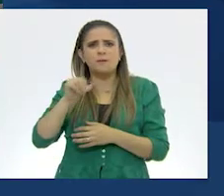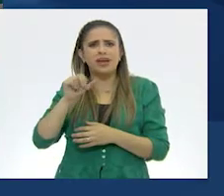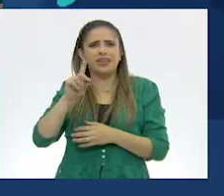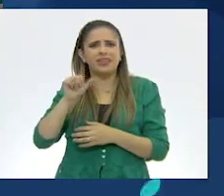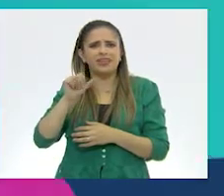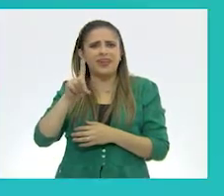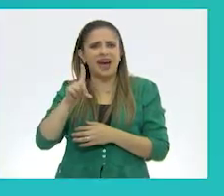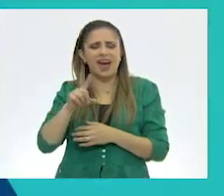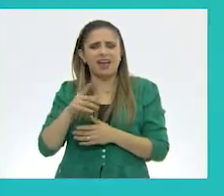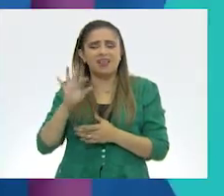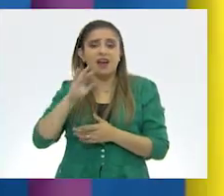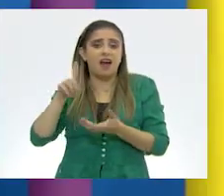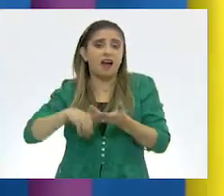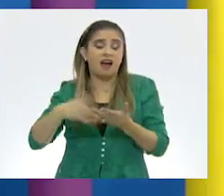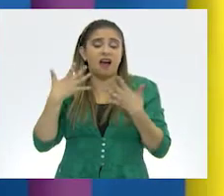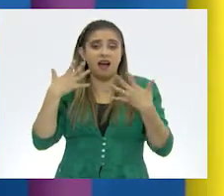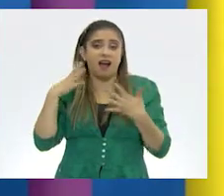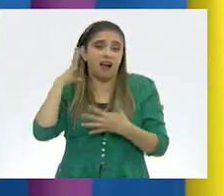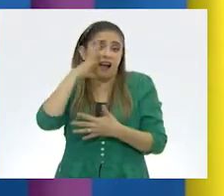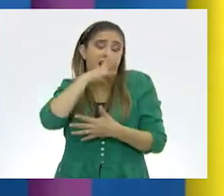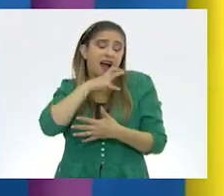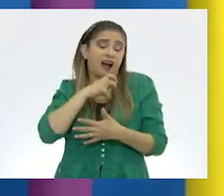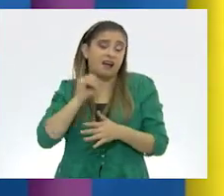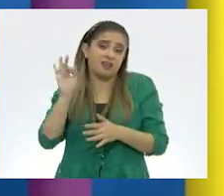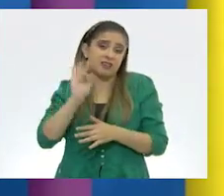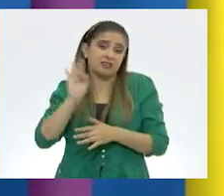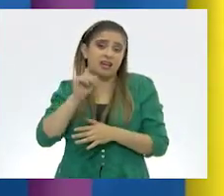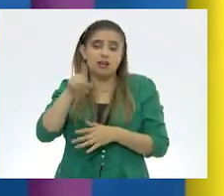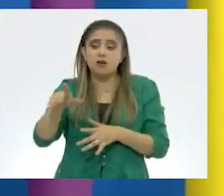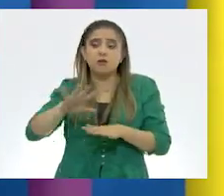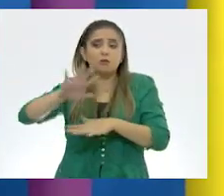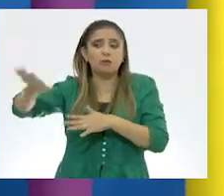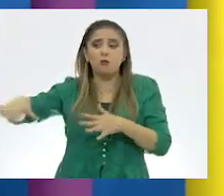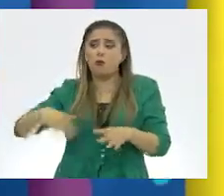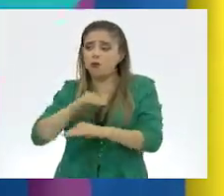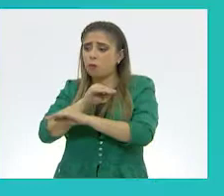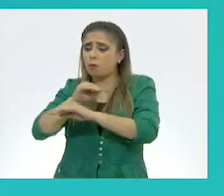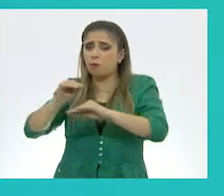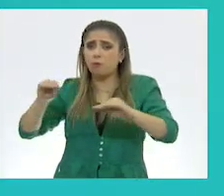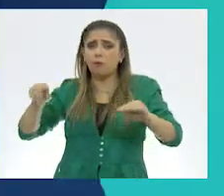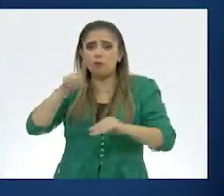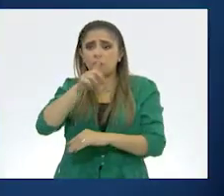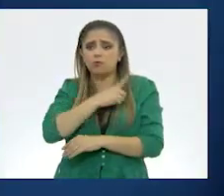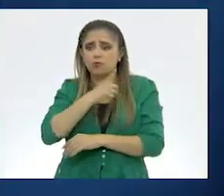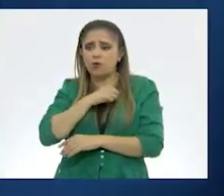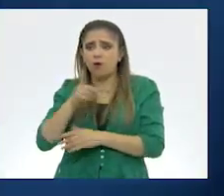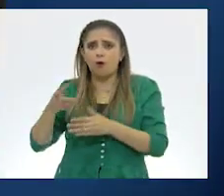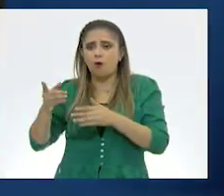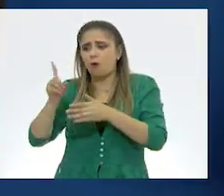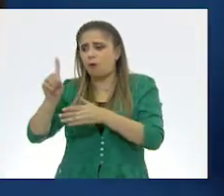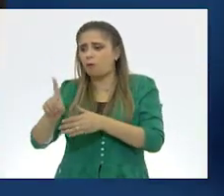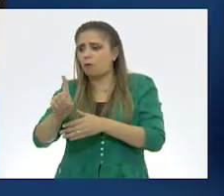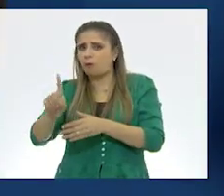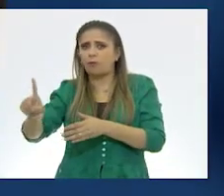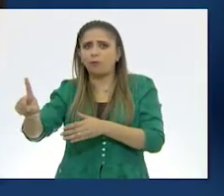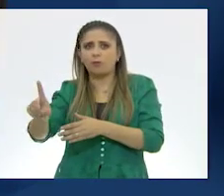mejor también hace calor, pero está completamente desolado. Ahora vamos a ver la siguiente